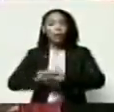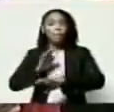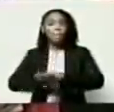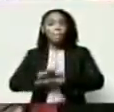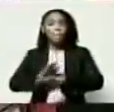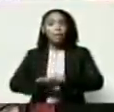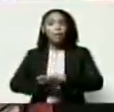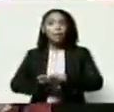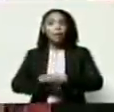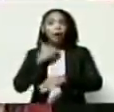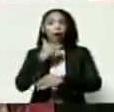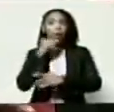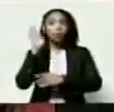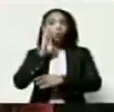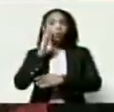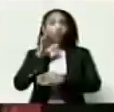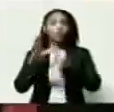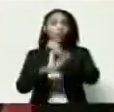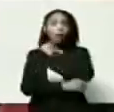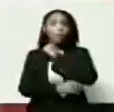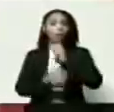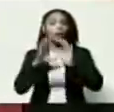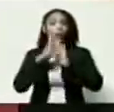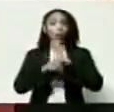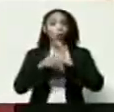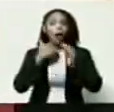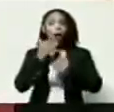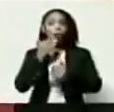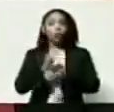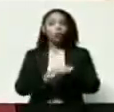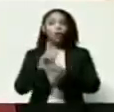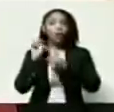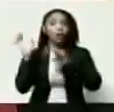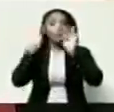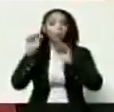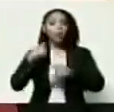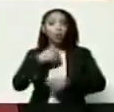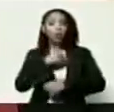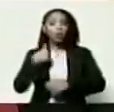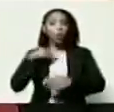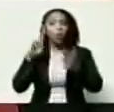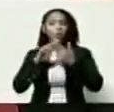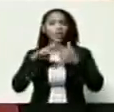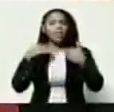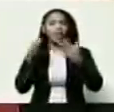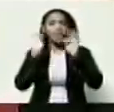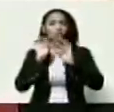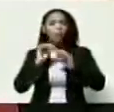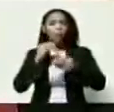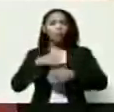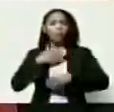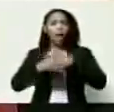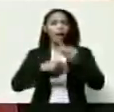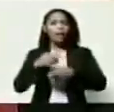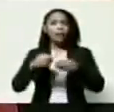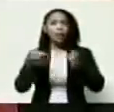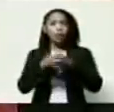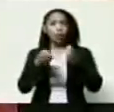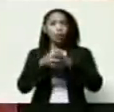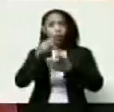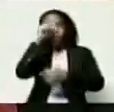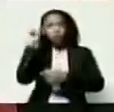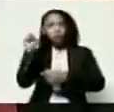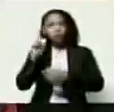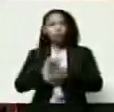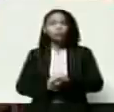los hechos de corrupción. En este sentido, quisiera conocer qué tipo de acción puede tomar el Partido Socialista Unido